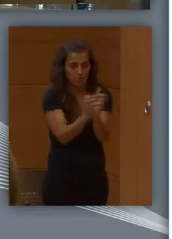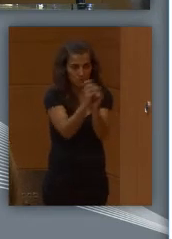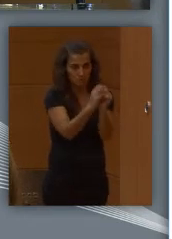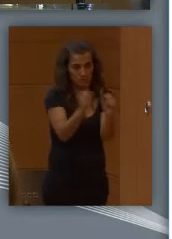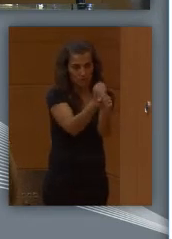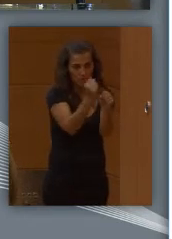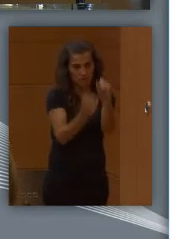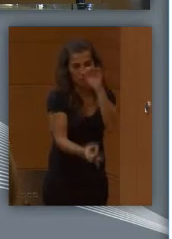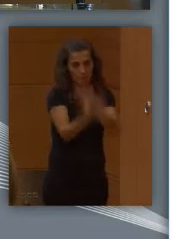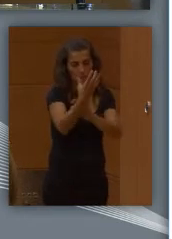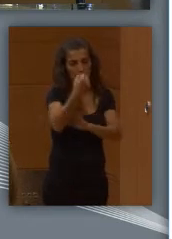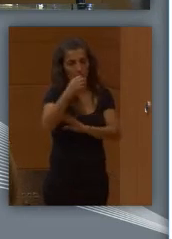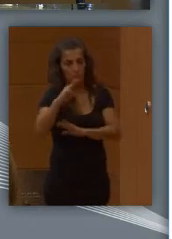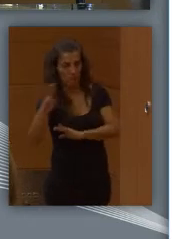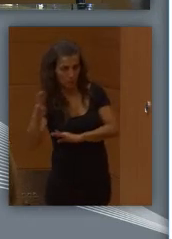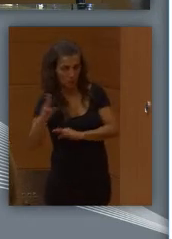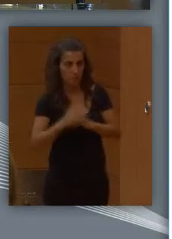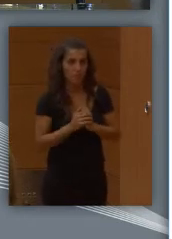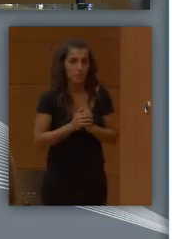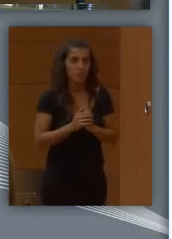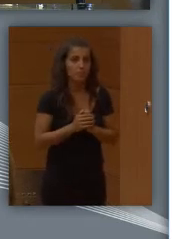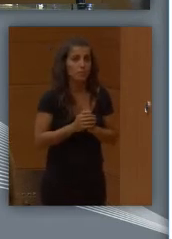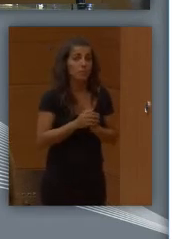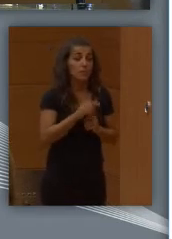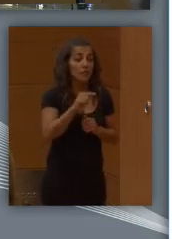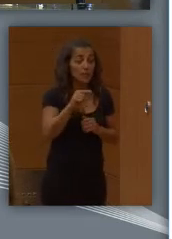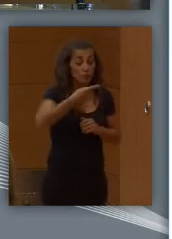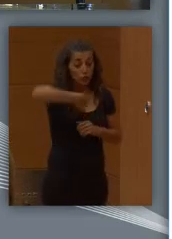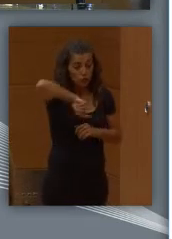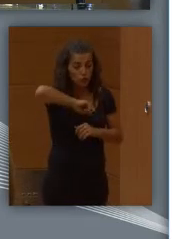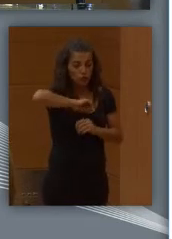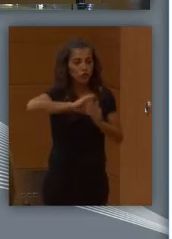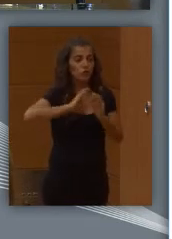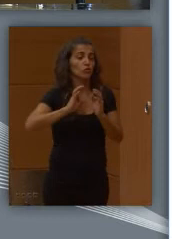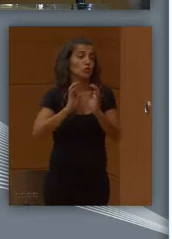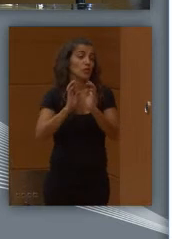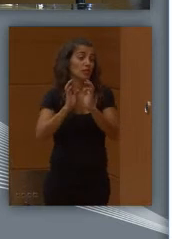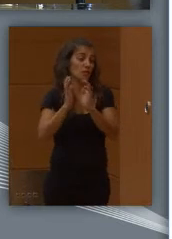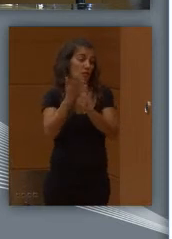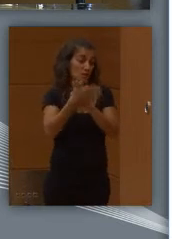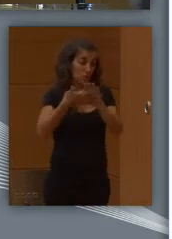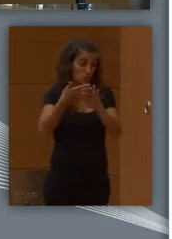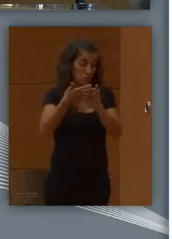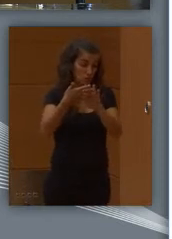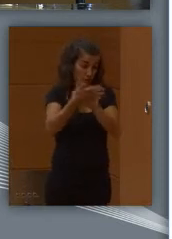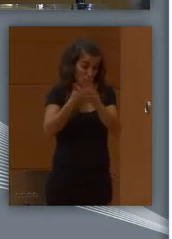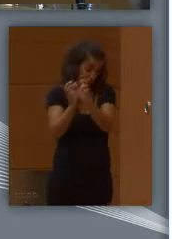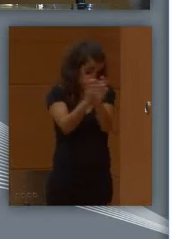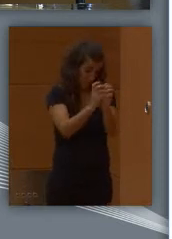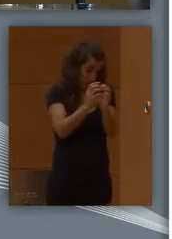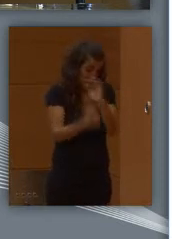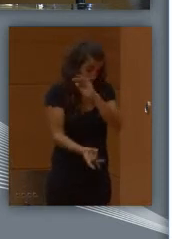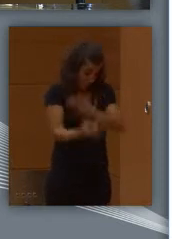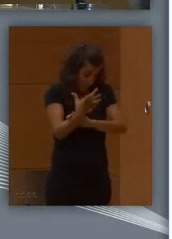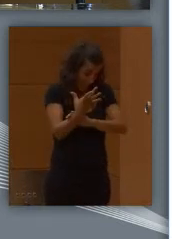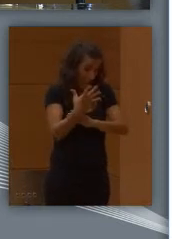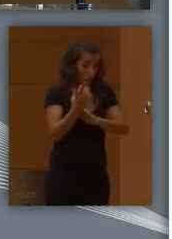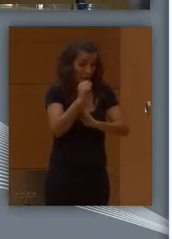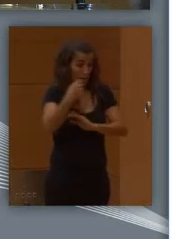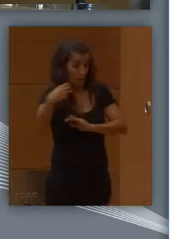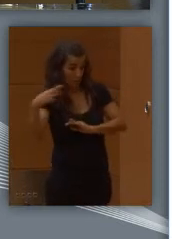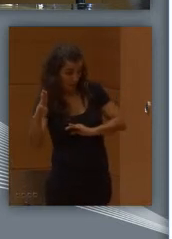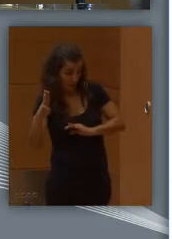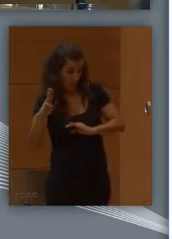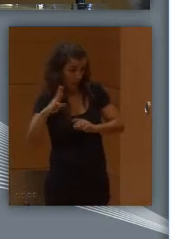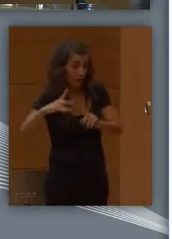colectivos. Hemos desarrollado la aplicación, por supuesto, en entorno iOS, pero con versiones diferentes para